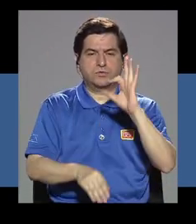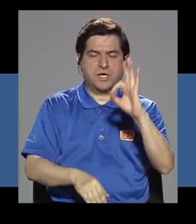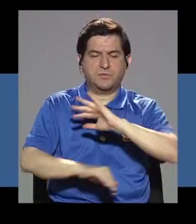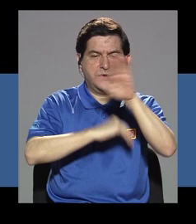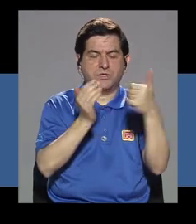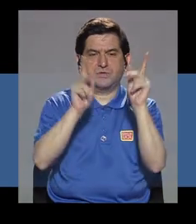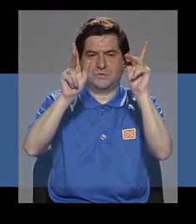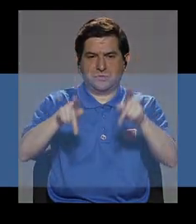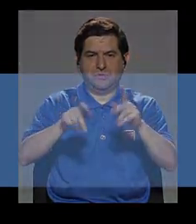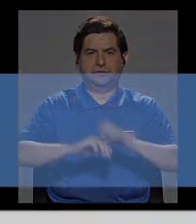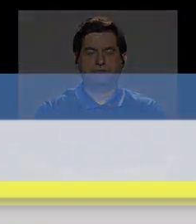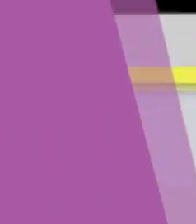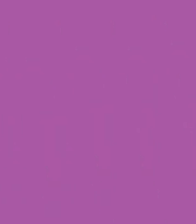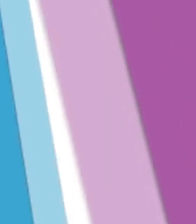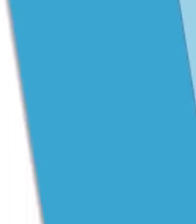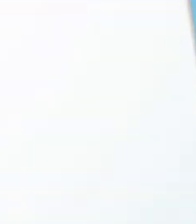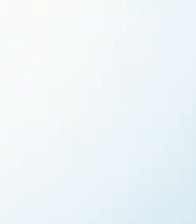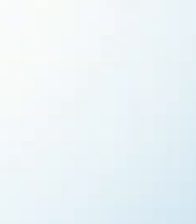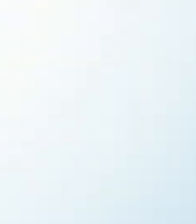mucha utilidad a muchas de las personas.